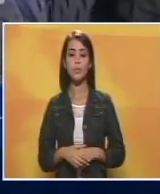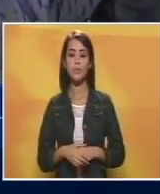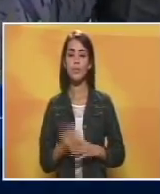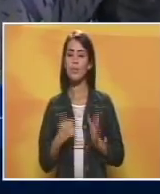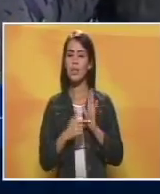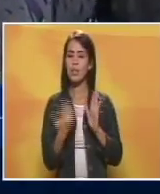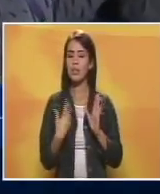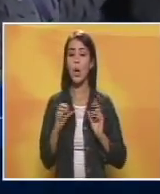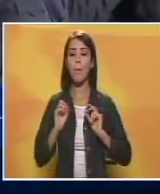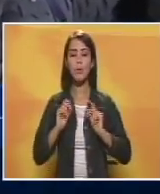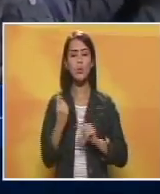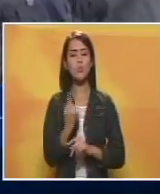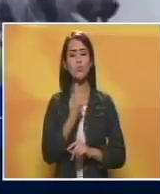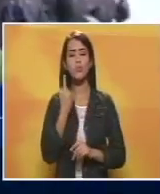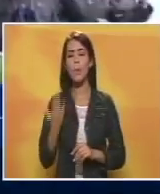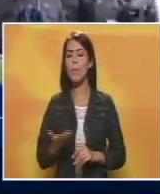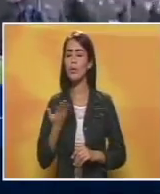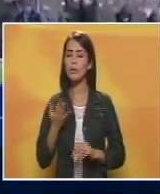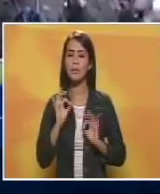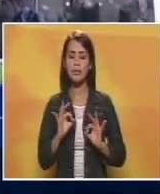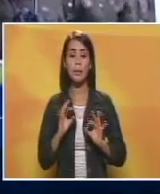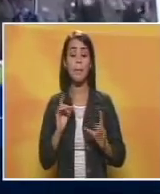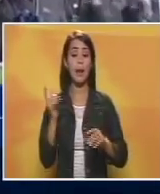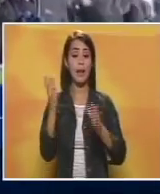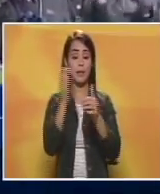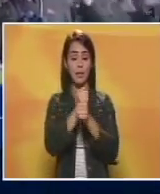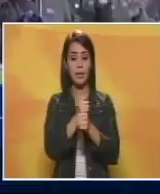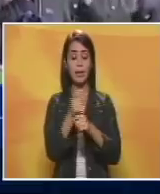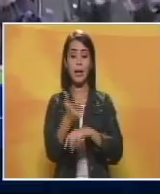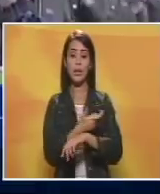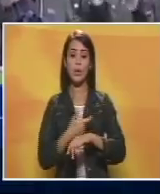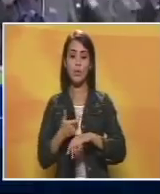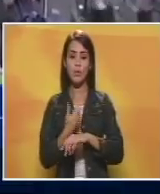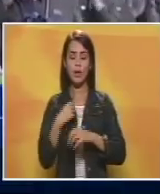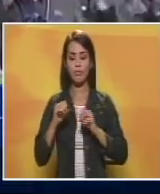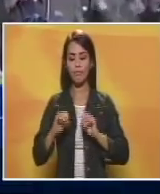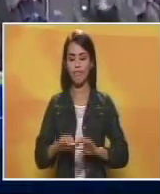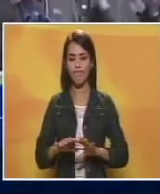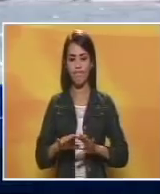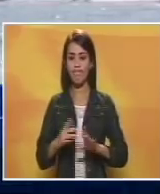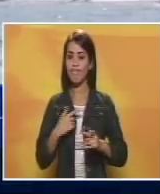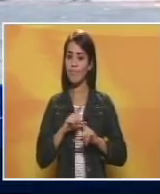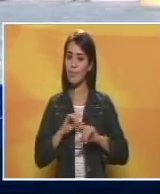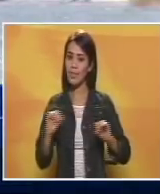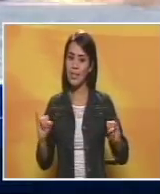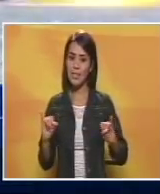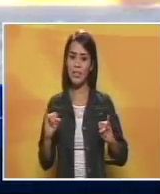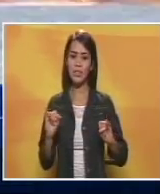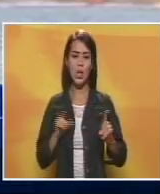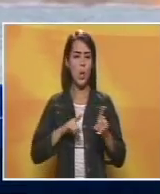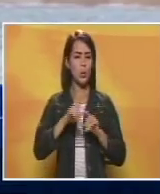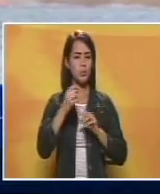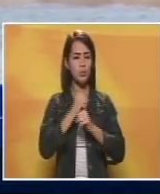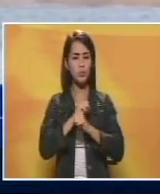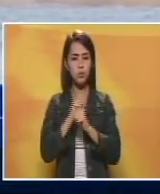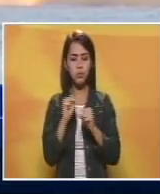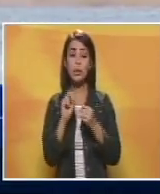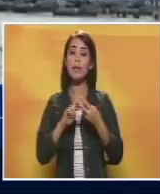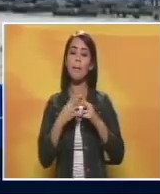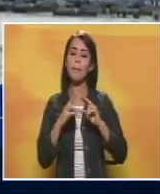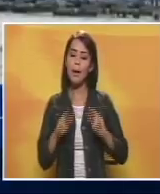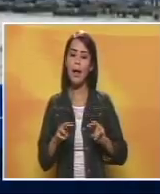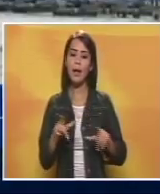constituyen una oportunidad única para lograr que el gobierno de Kim Jong-un abandone sus armas atómicas y se establezca la paz